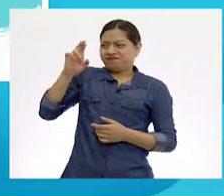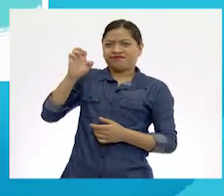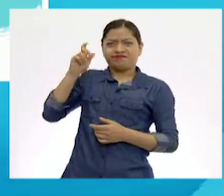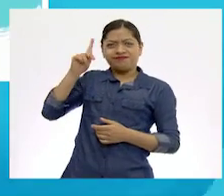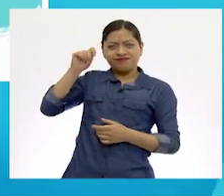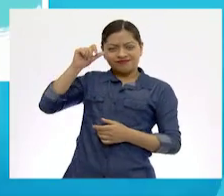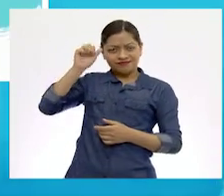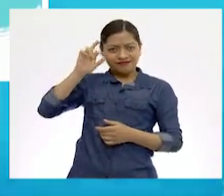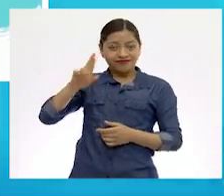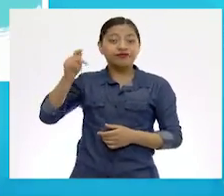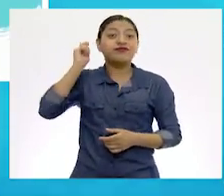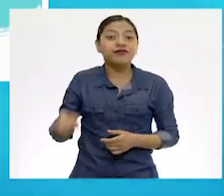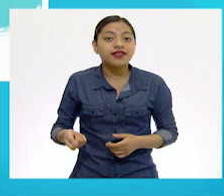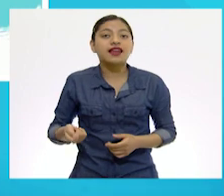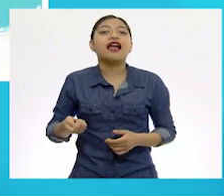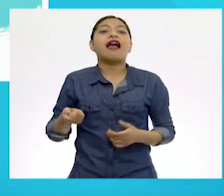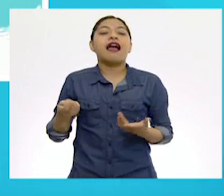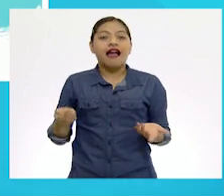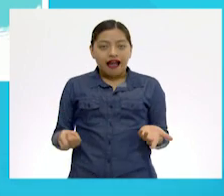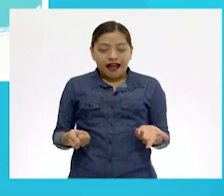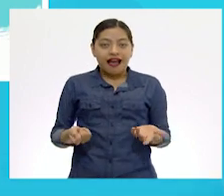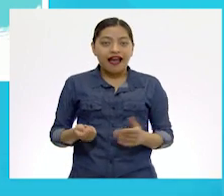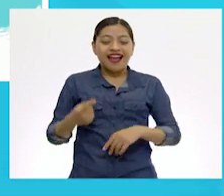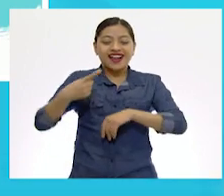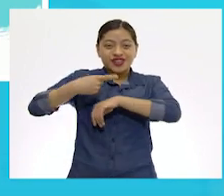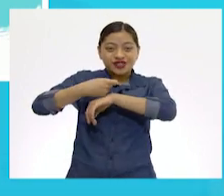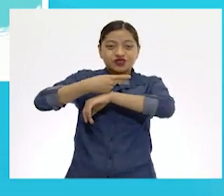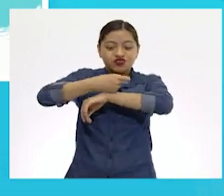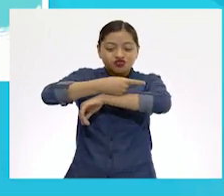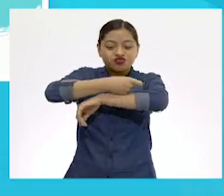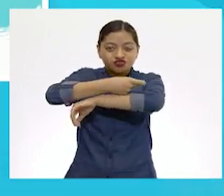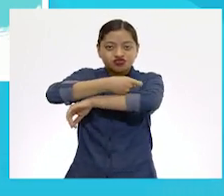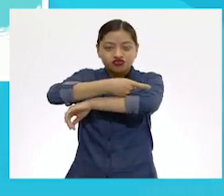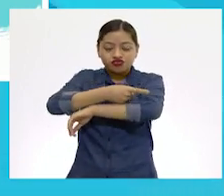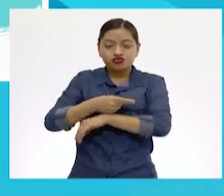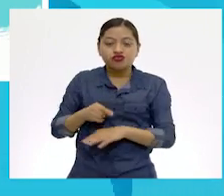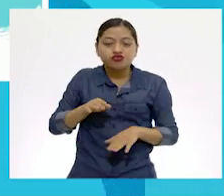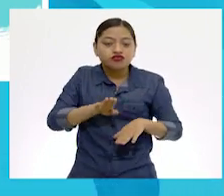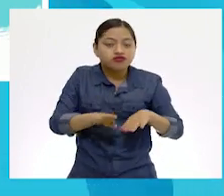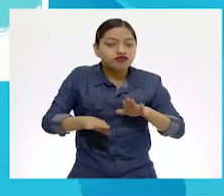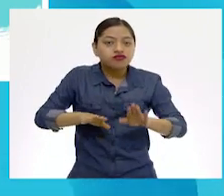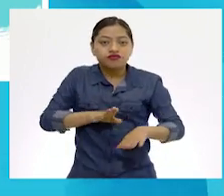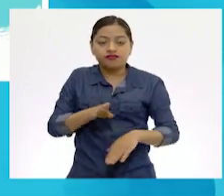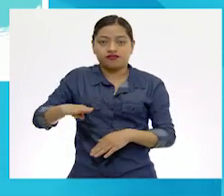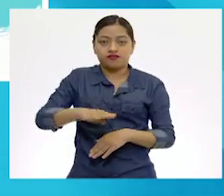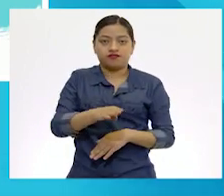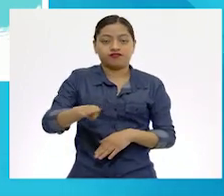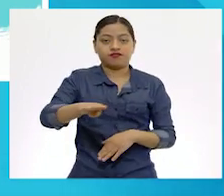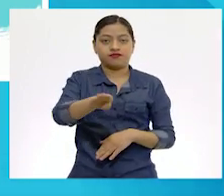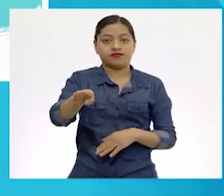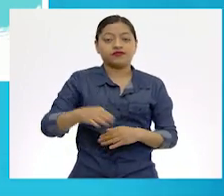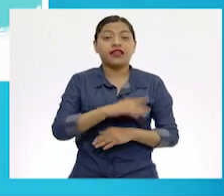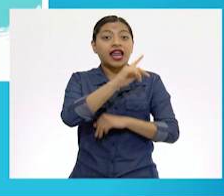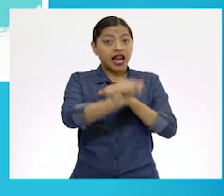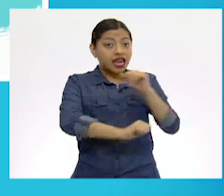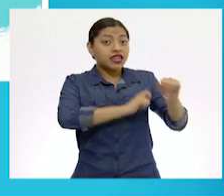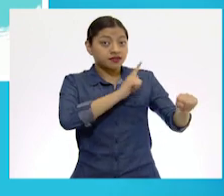Reptar es arrastrarse como un gusanito. Los